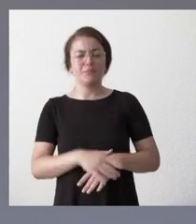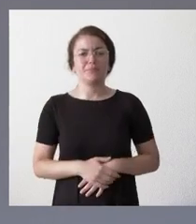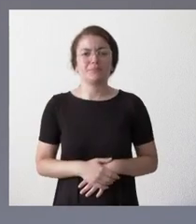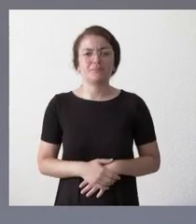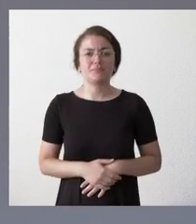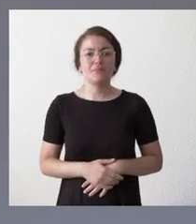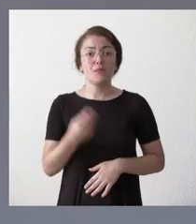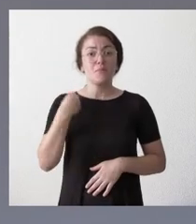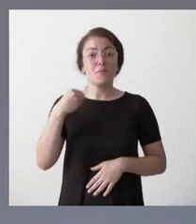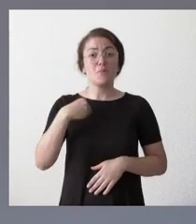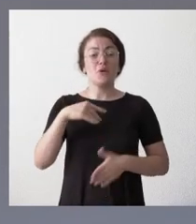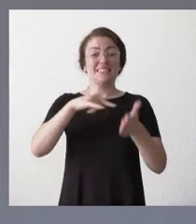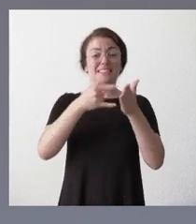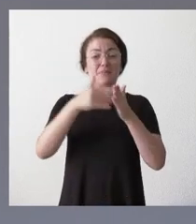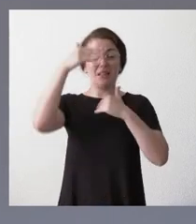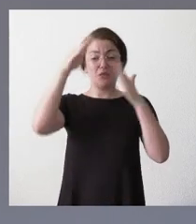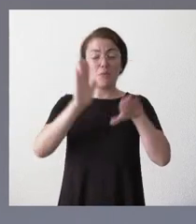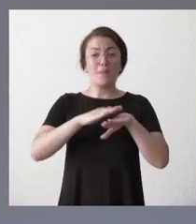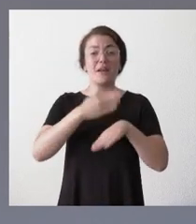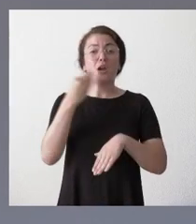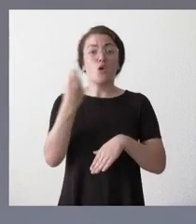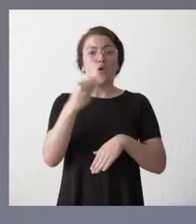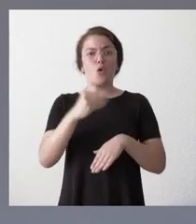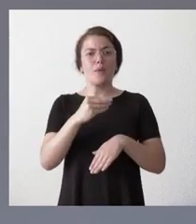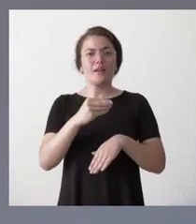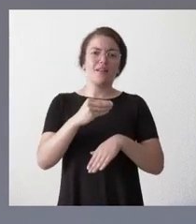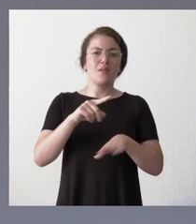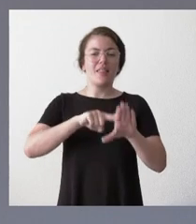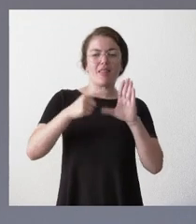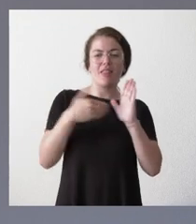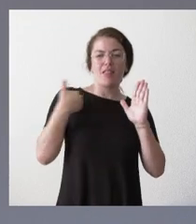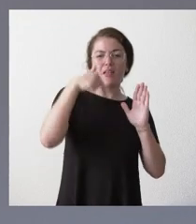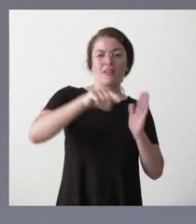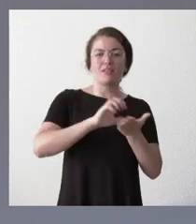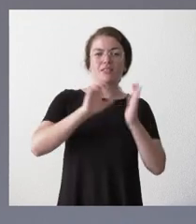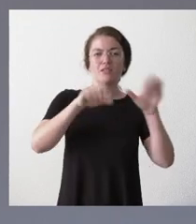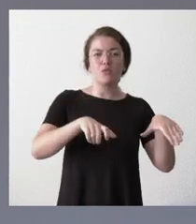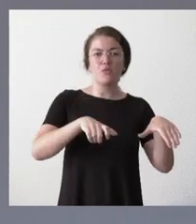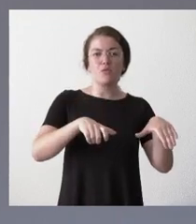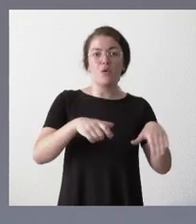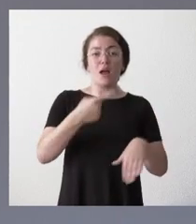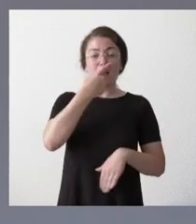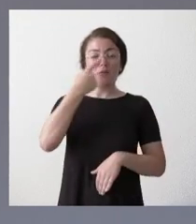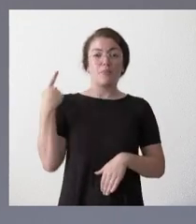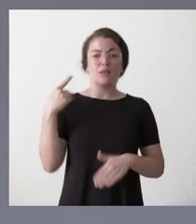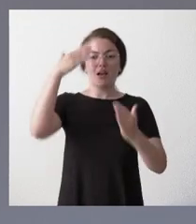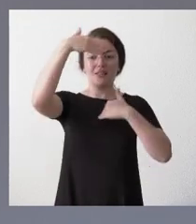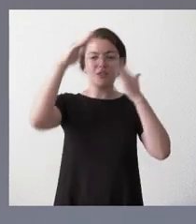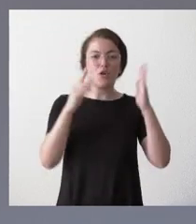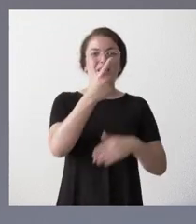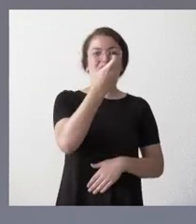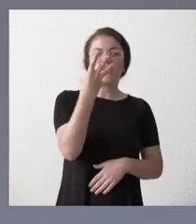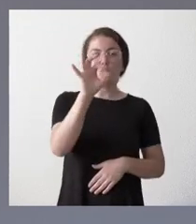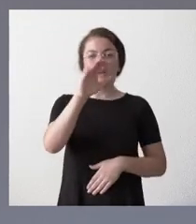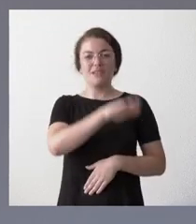Jóvenes Infractores de Castilla y León, en 2021 se atendieron un total de 140 menores derivados